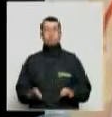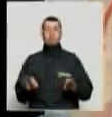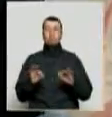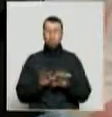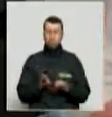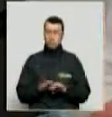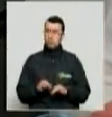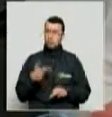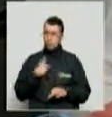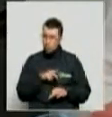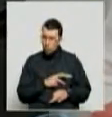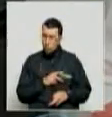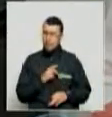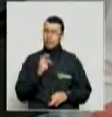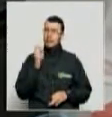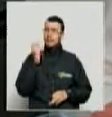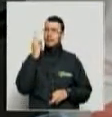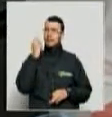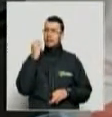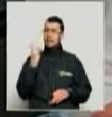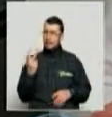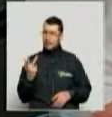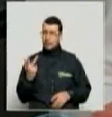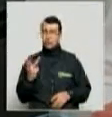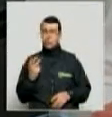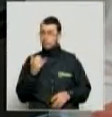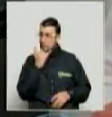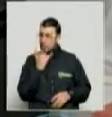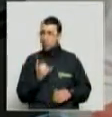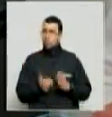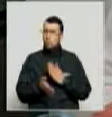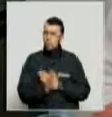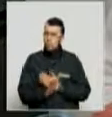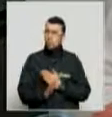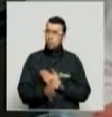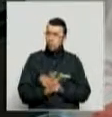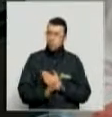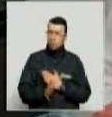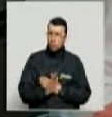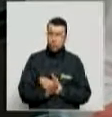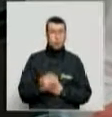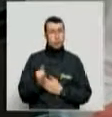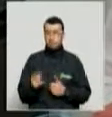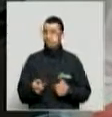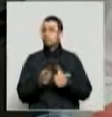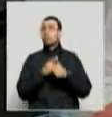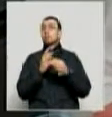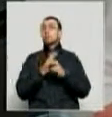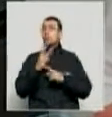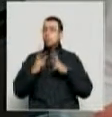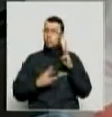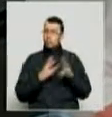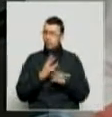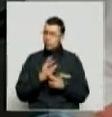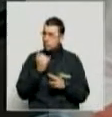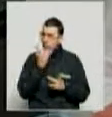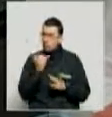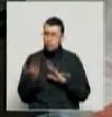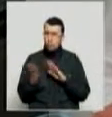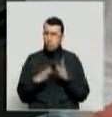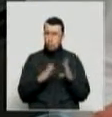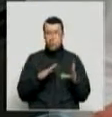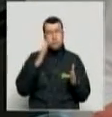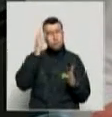nosotros empecemos a entender por qué sigue y seguirá siendo la principal causa de muerte en el mundo. Pero ustedes